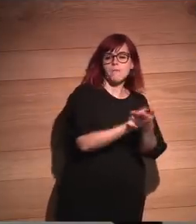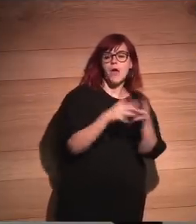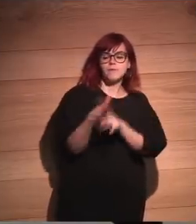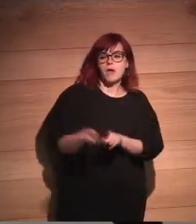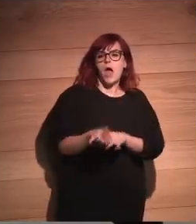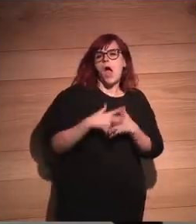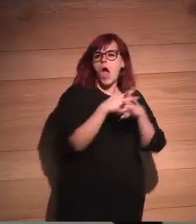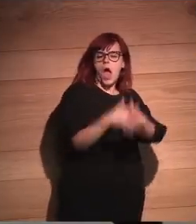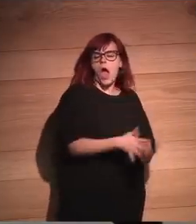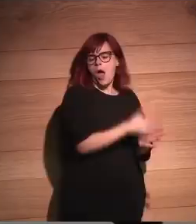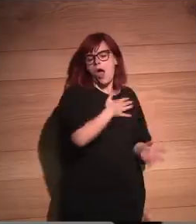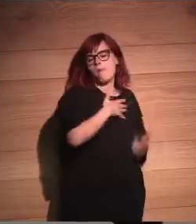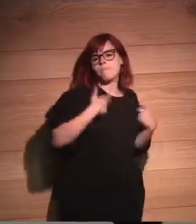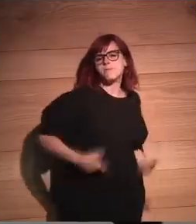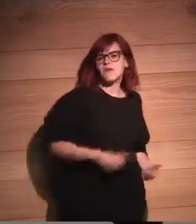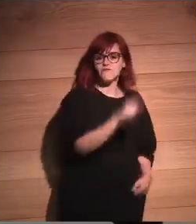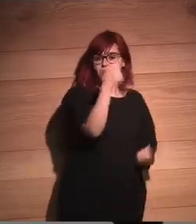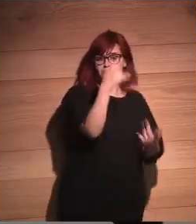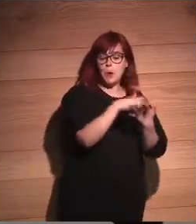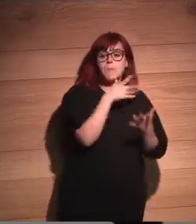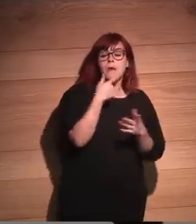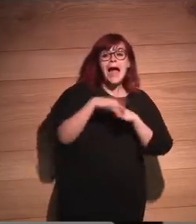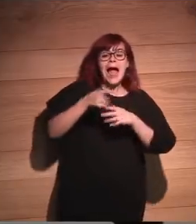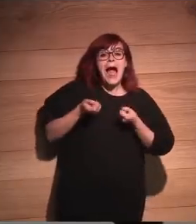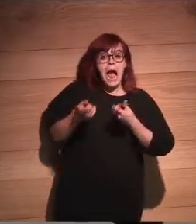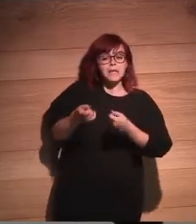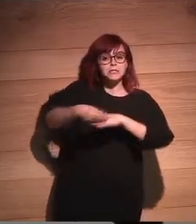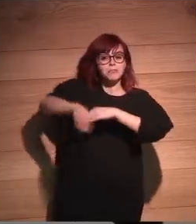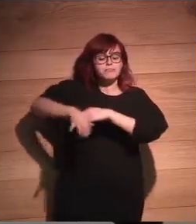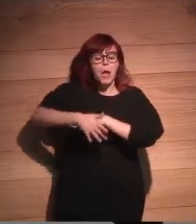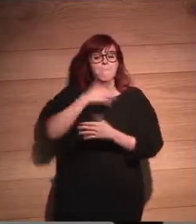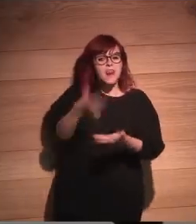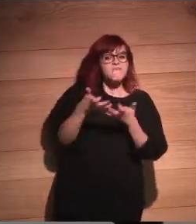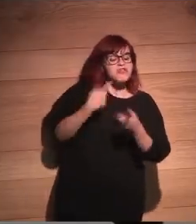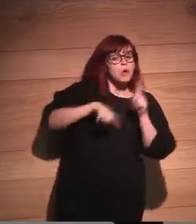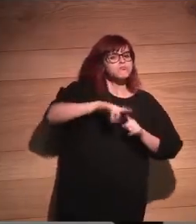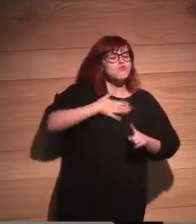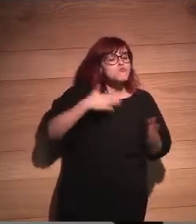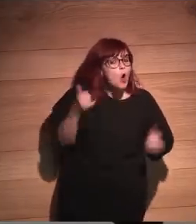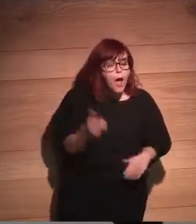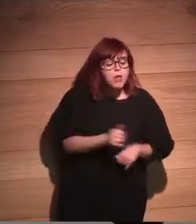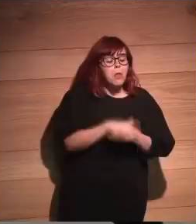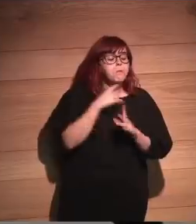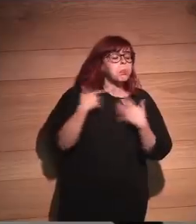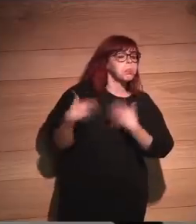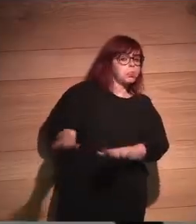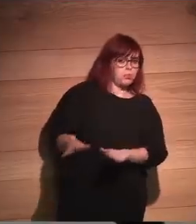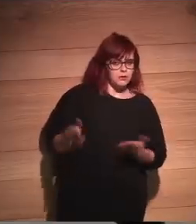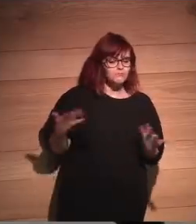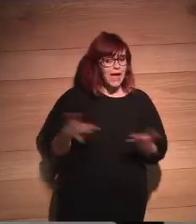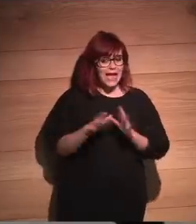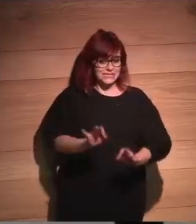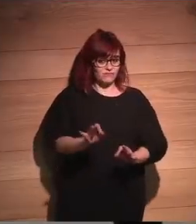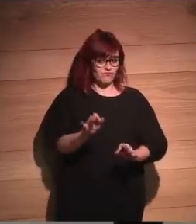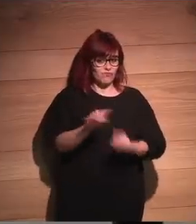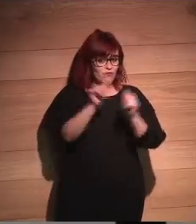American First. Y entonces lo que cuesta dinero y no entiende que le produzca beneficios directos, pues se va retrotrayendo. Esa es